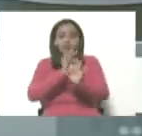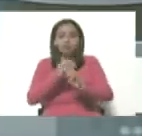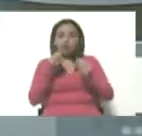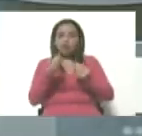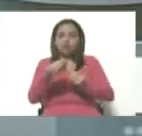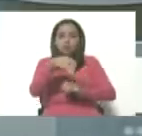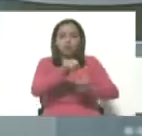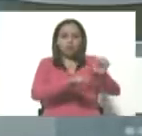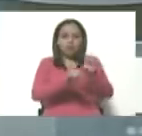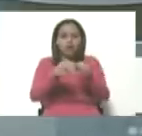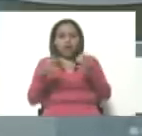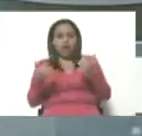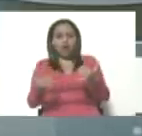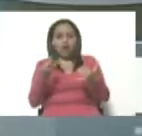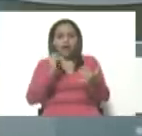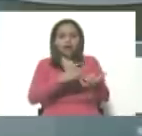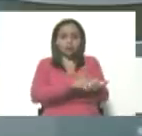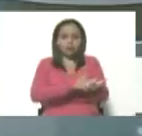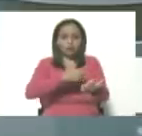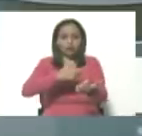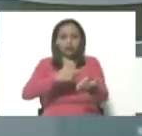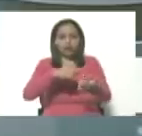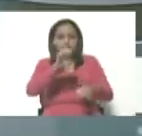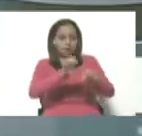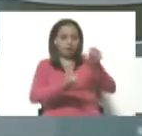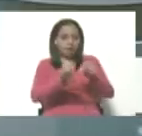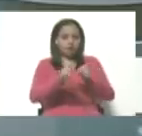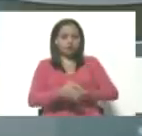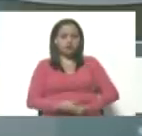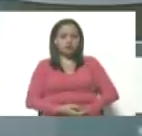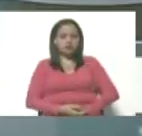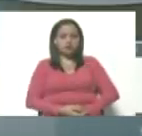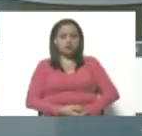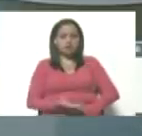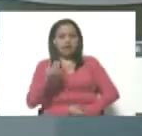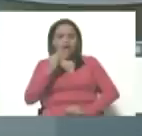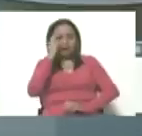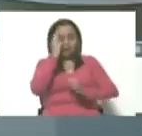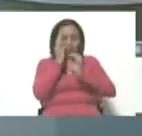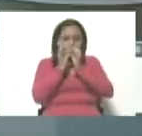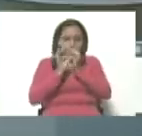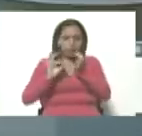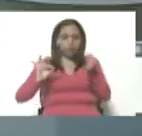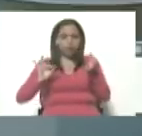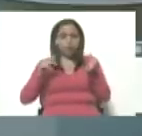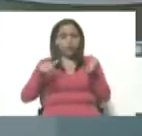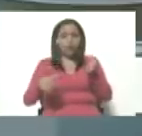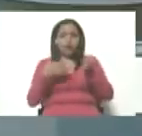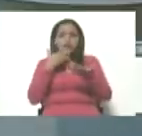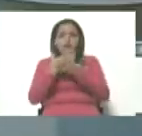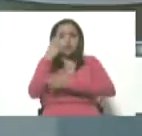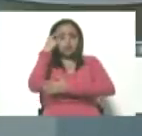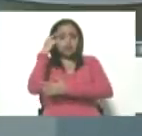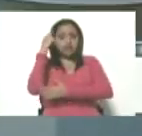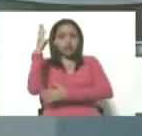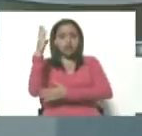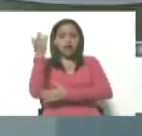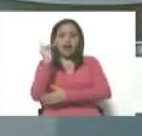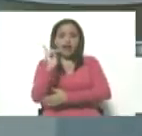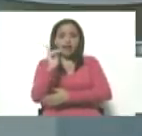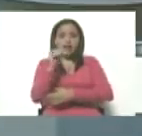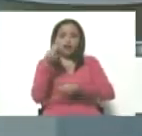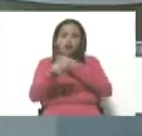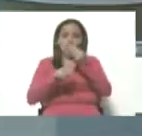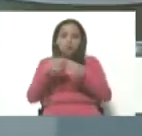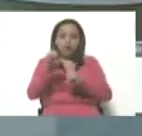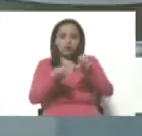diagnóstico, así como ahora, un test, una prueba molecular. Hoy, gracias a Dios, tenemos esas pruebas moleculares,